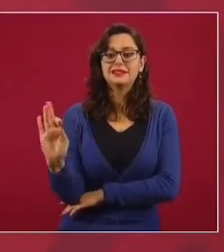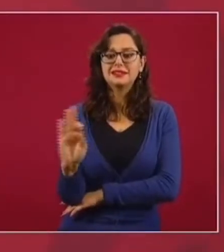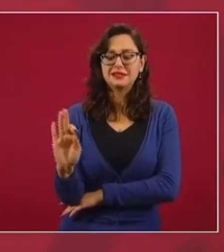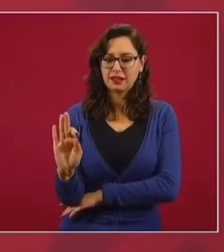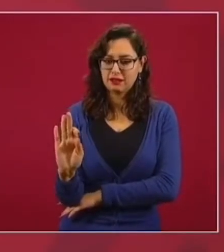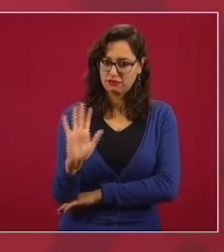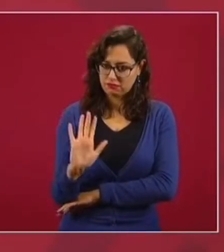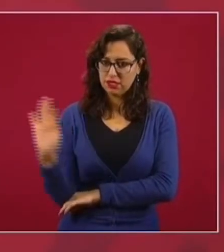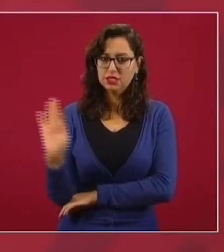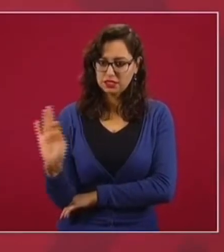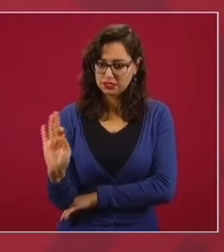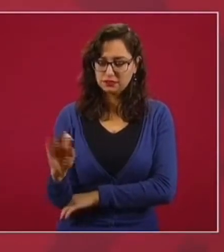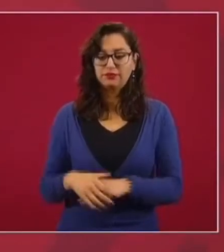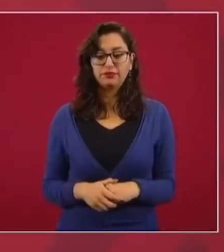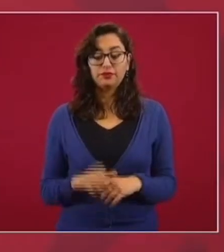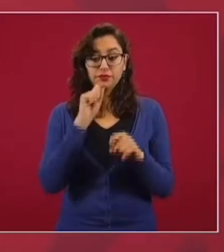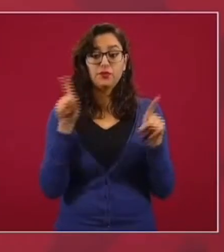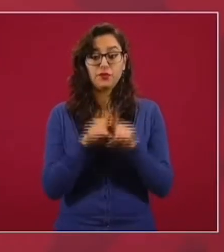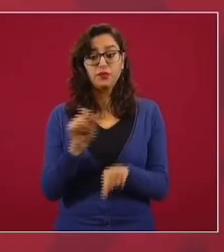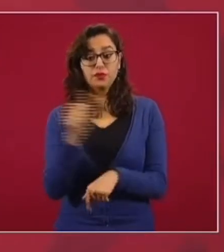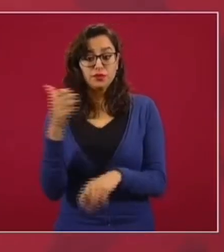Bueno, también decir algo.